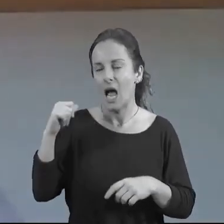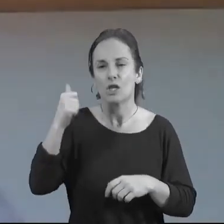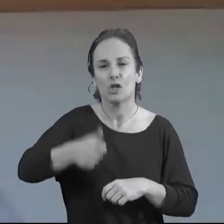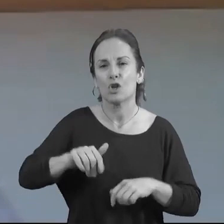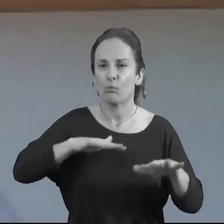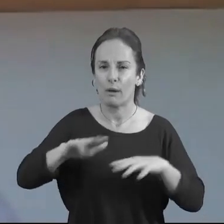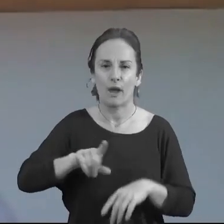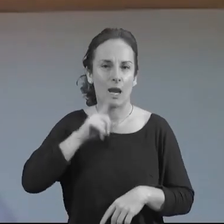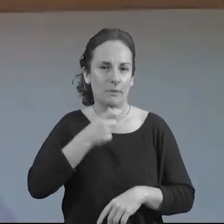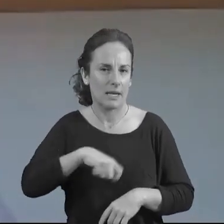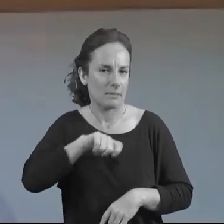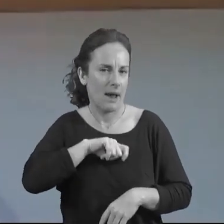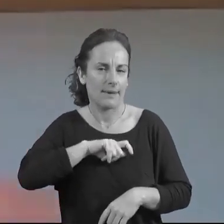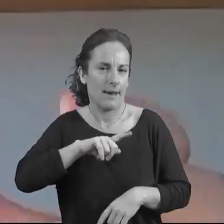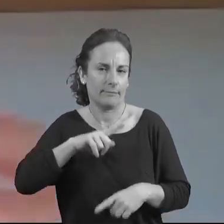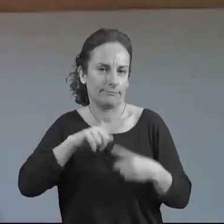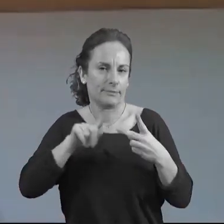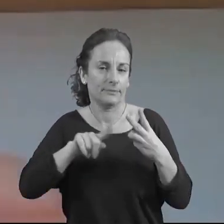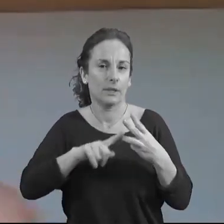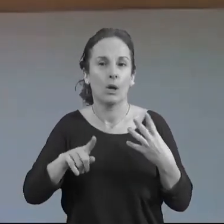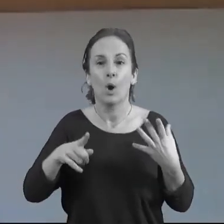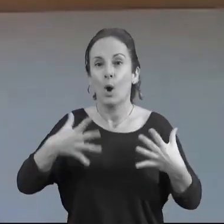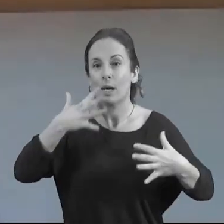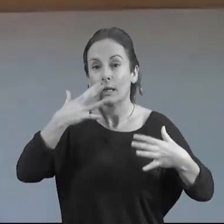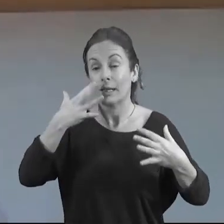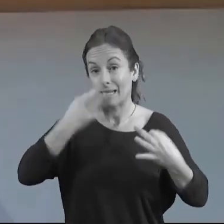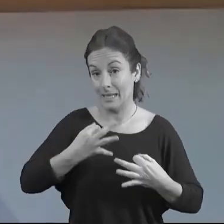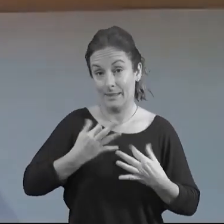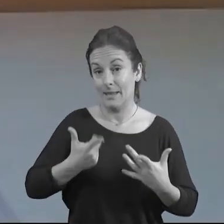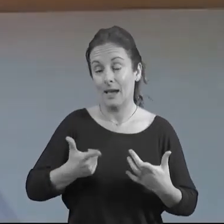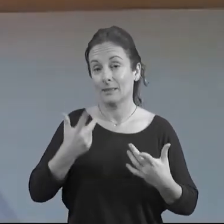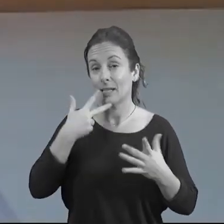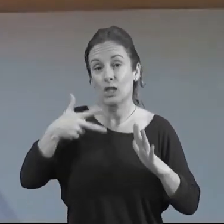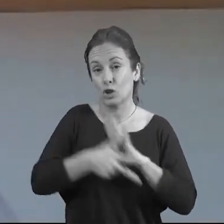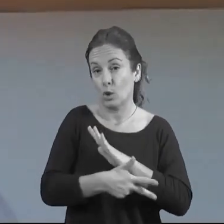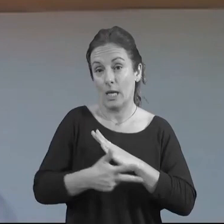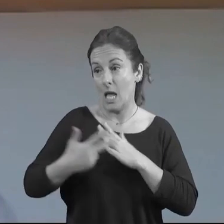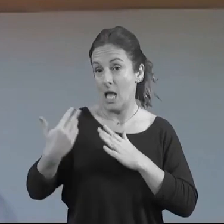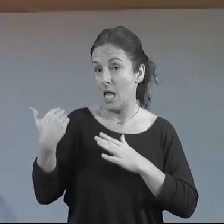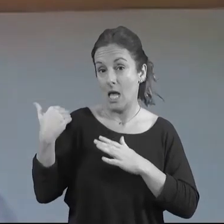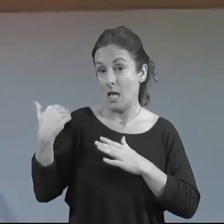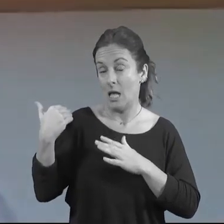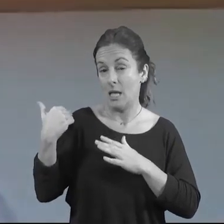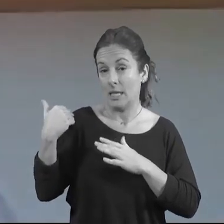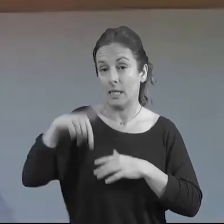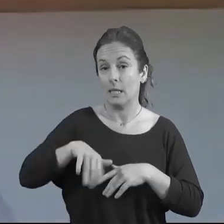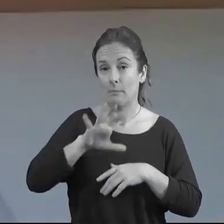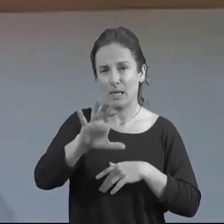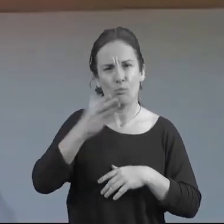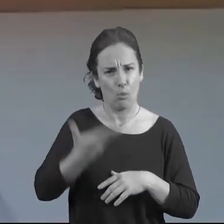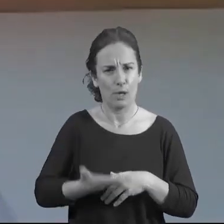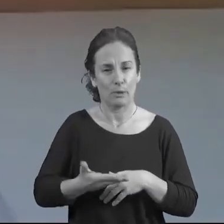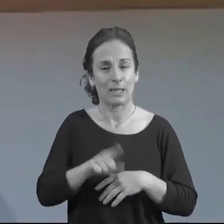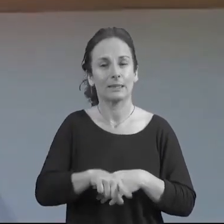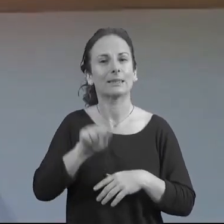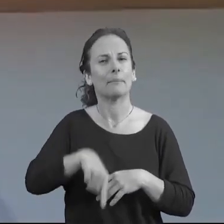La realidad de la historia última de este país es importantísima y la mirada desde